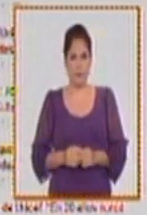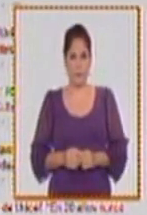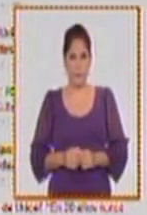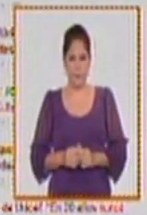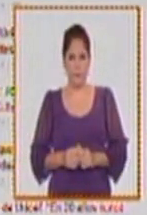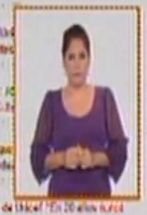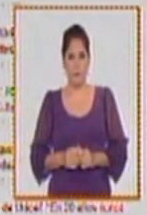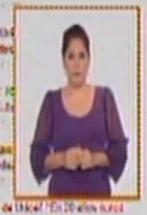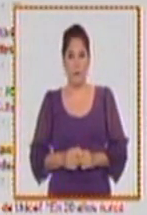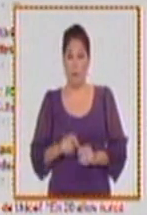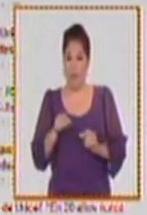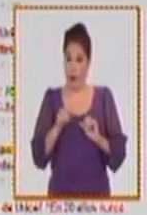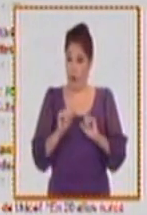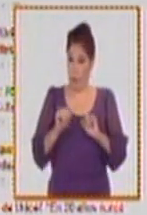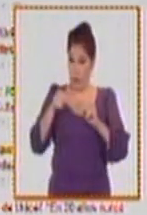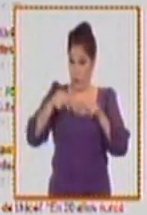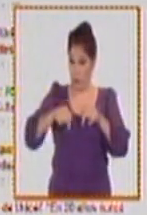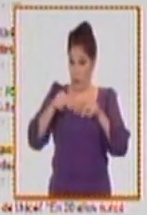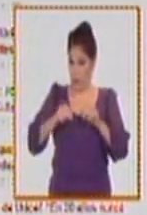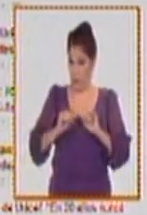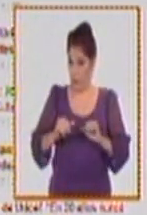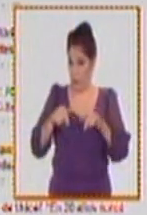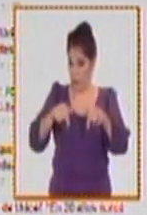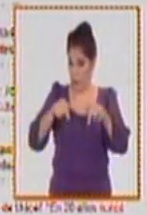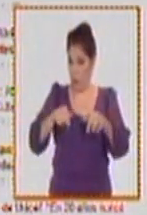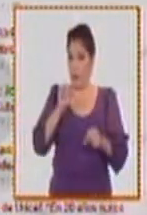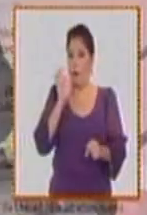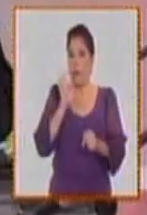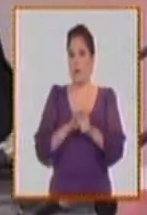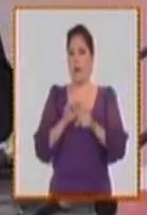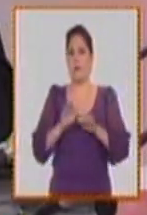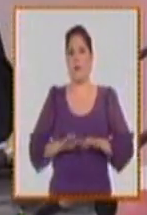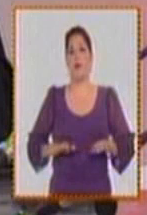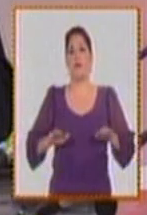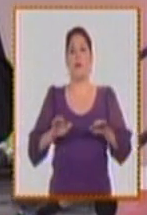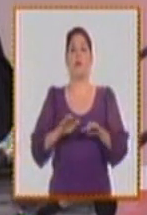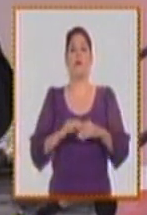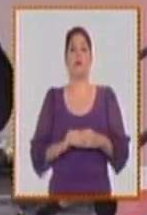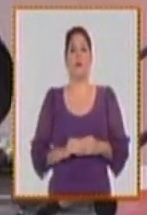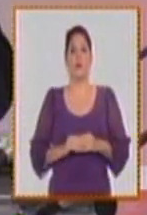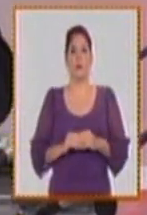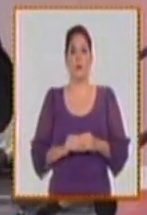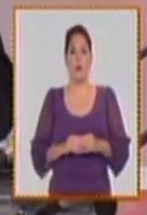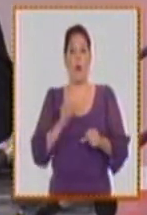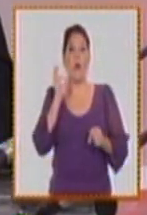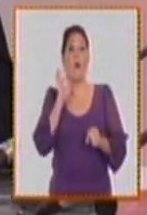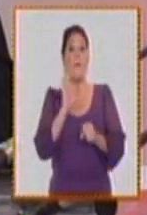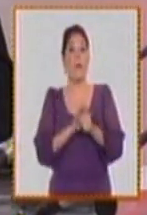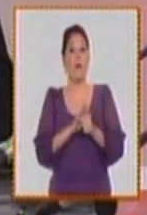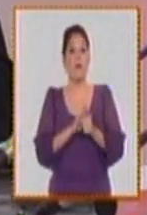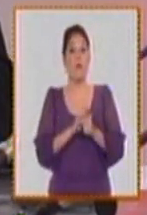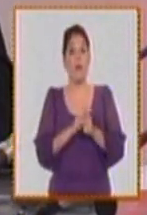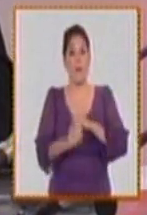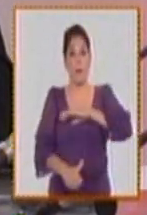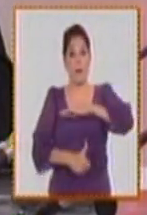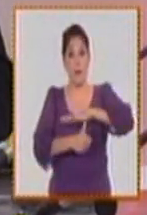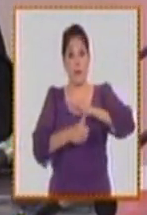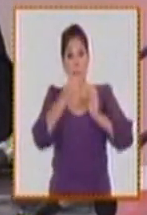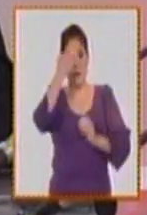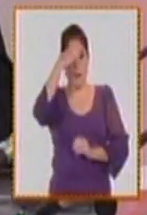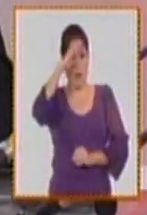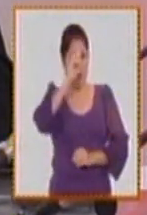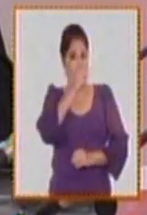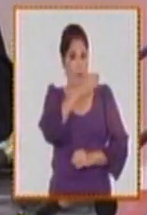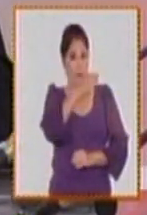país. Noticia del día con la que comenzamos esta mesa redonda. Inicio de la gira del presidente Miguel